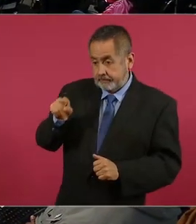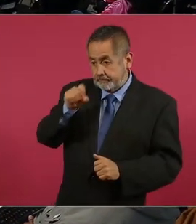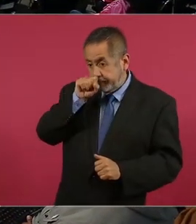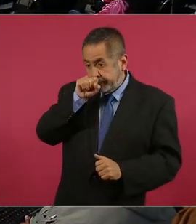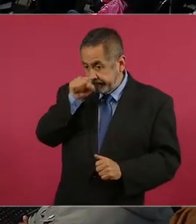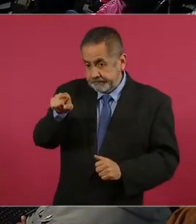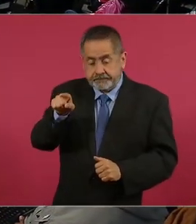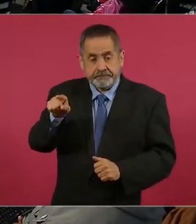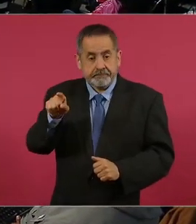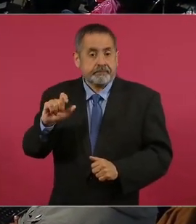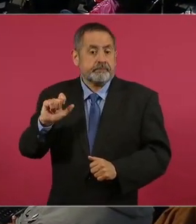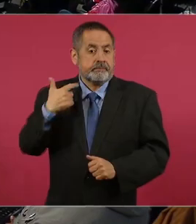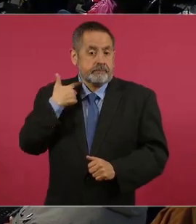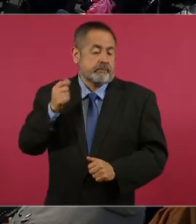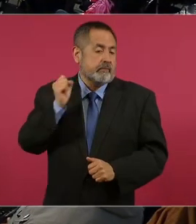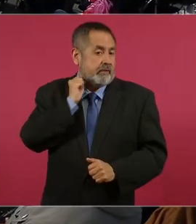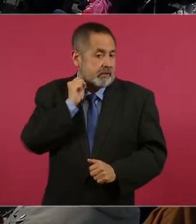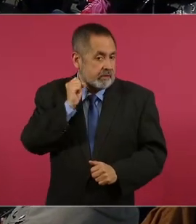de senador,